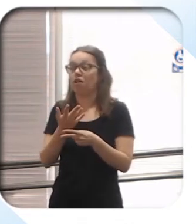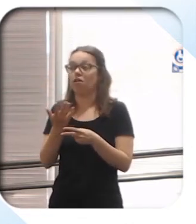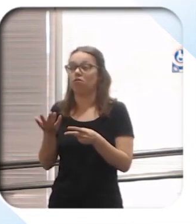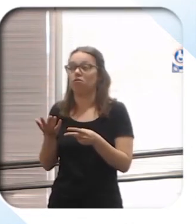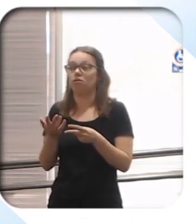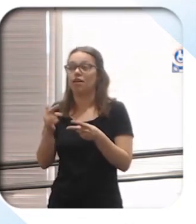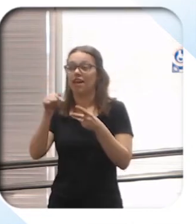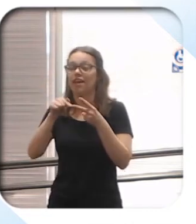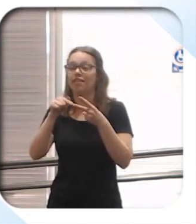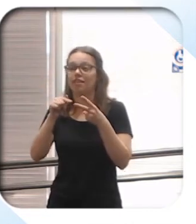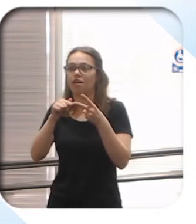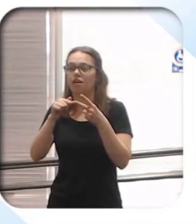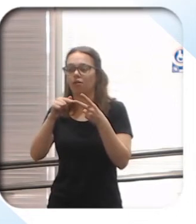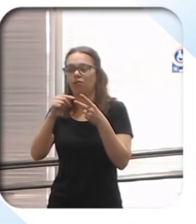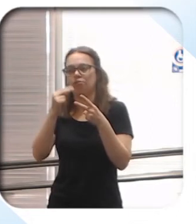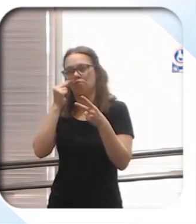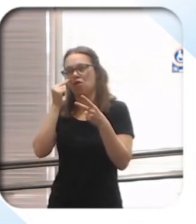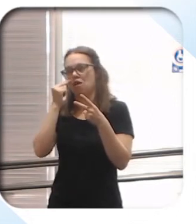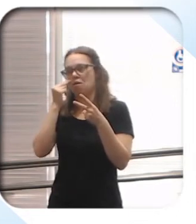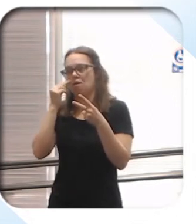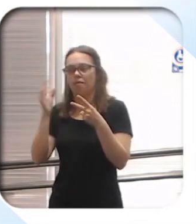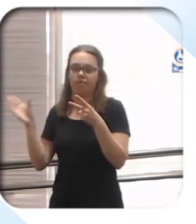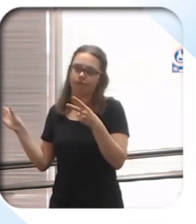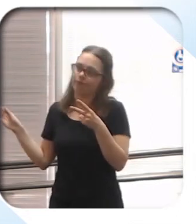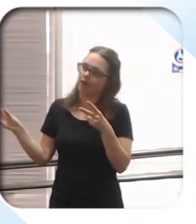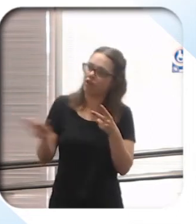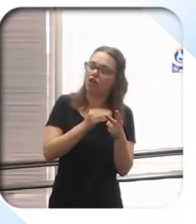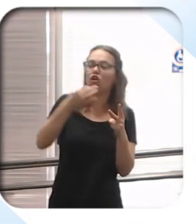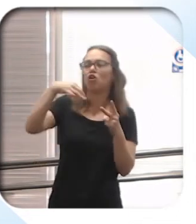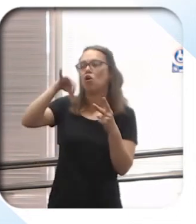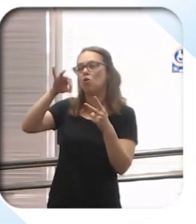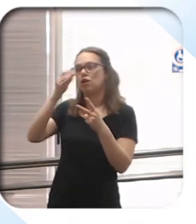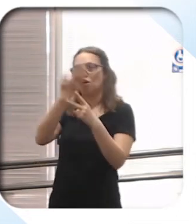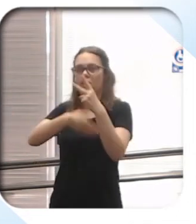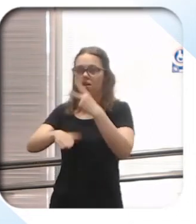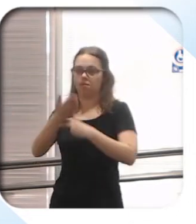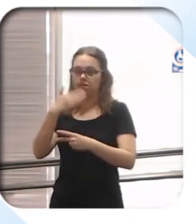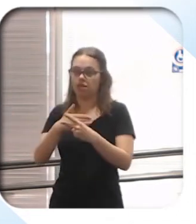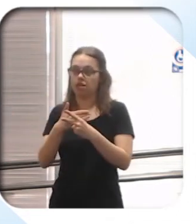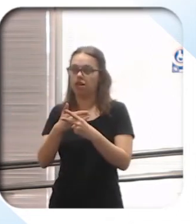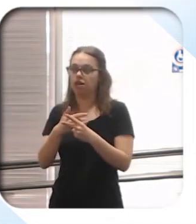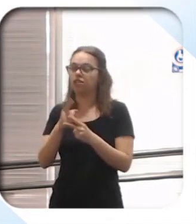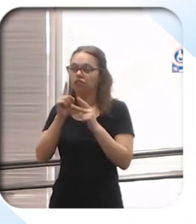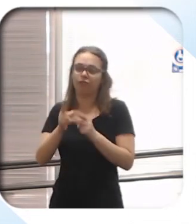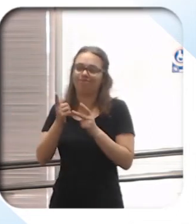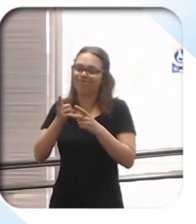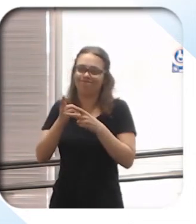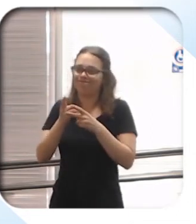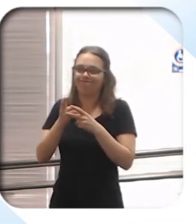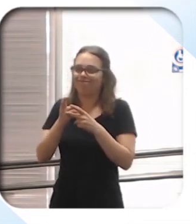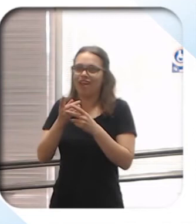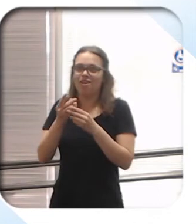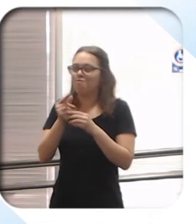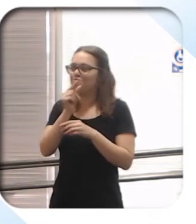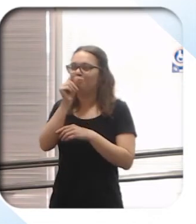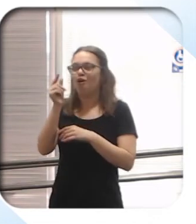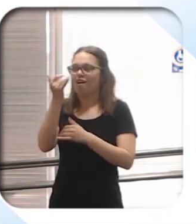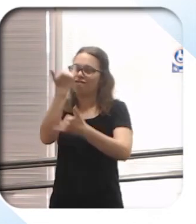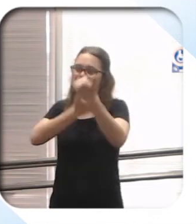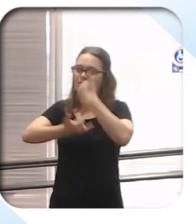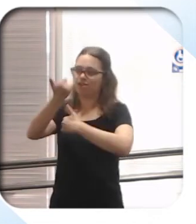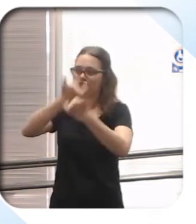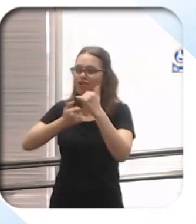Este punto es un problema para todas las personas, no solamente para personas con discapacidad. Hay una gran falta de conocimiento